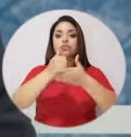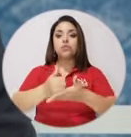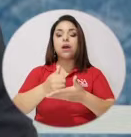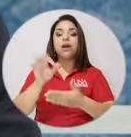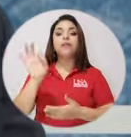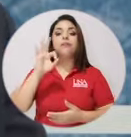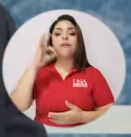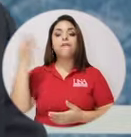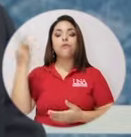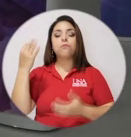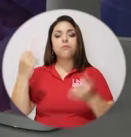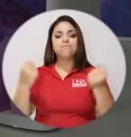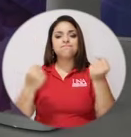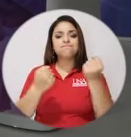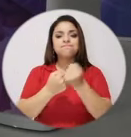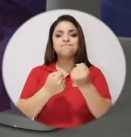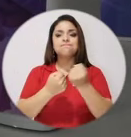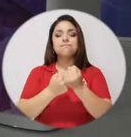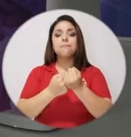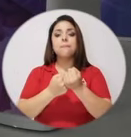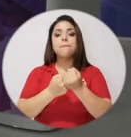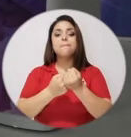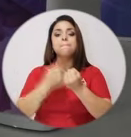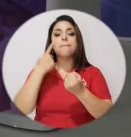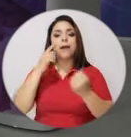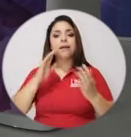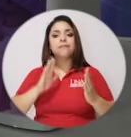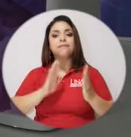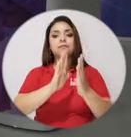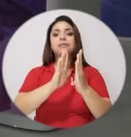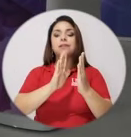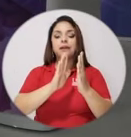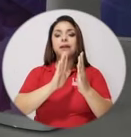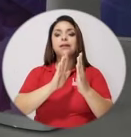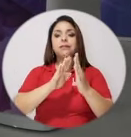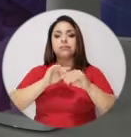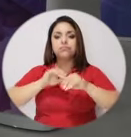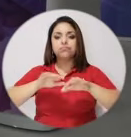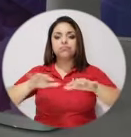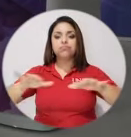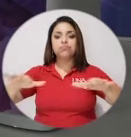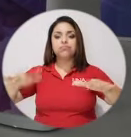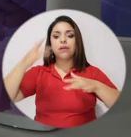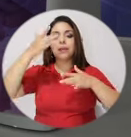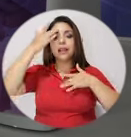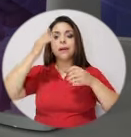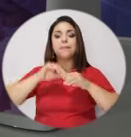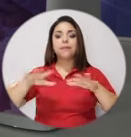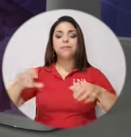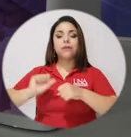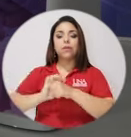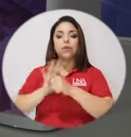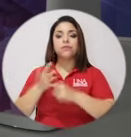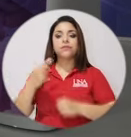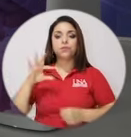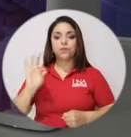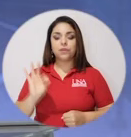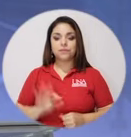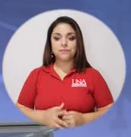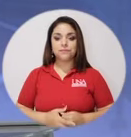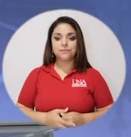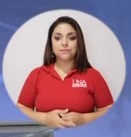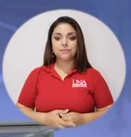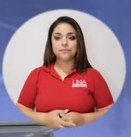forma en la cual enfrentamos y propagamos, en este caso, la pandemia provocada por el